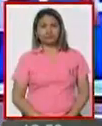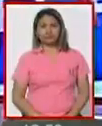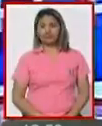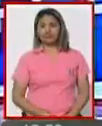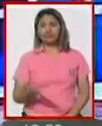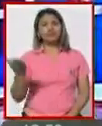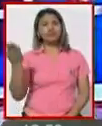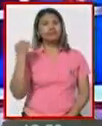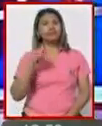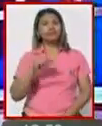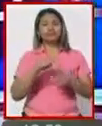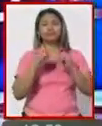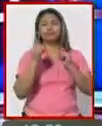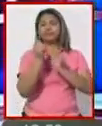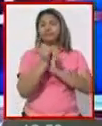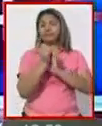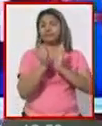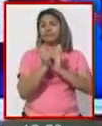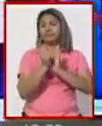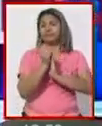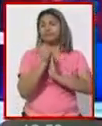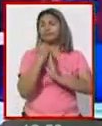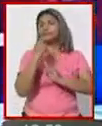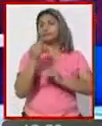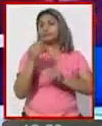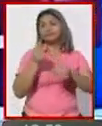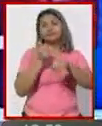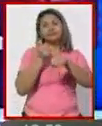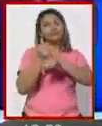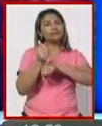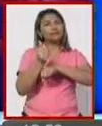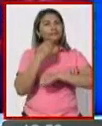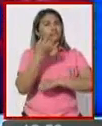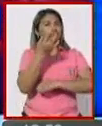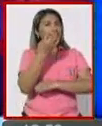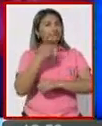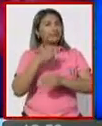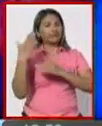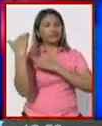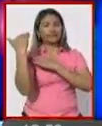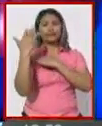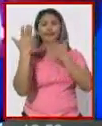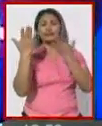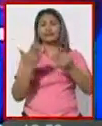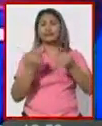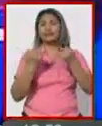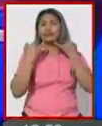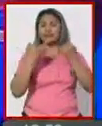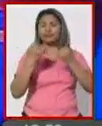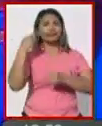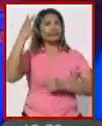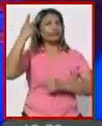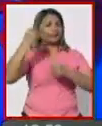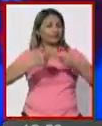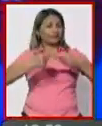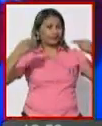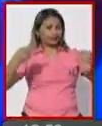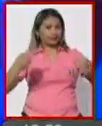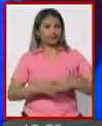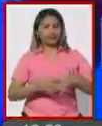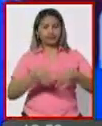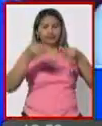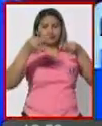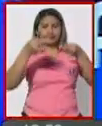El ex asesor de una concejal del MAS fue sentenciado en Brasil por delitos de narcotráfico. En Santa Cruz hay repercusiones de políticos opositores